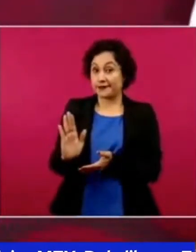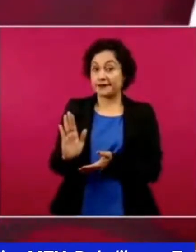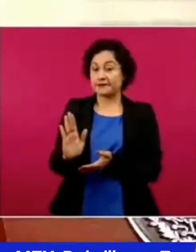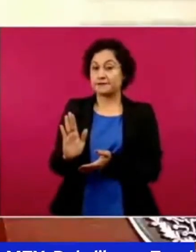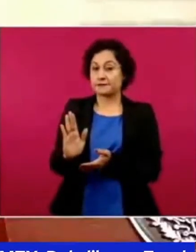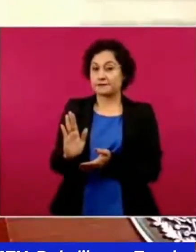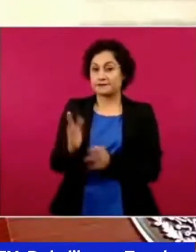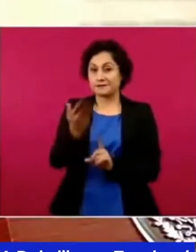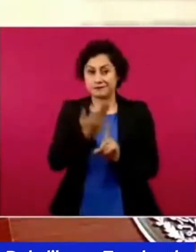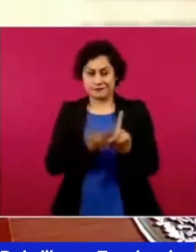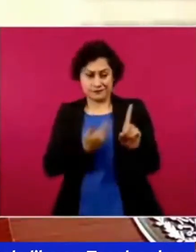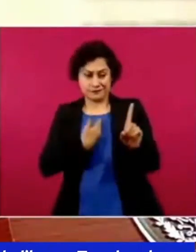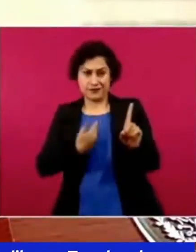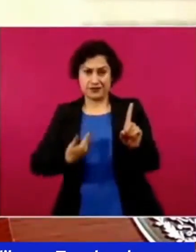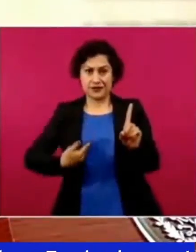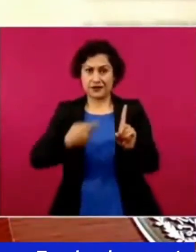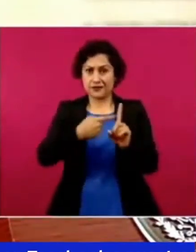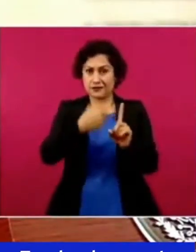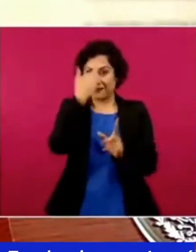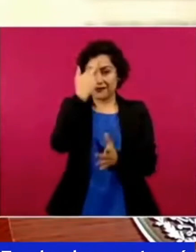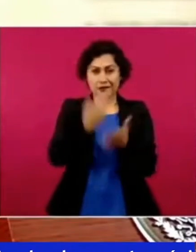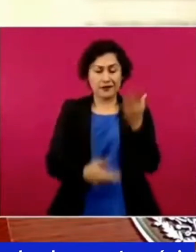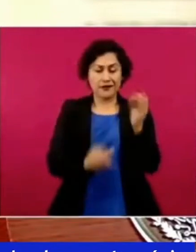no cometió ningún delito,